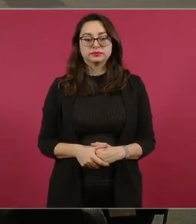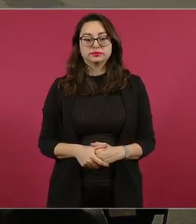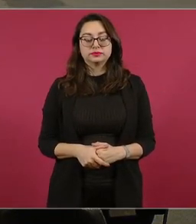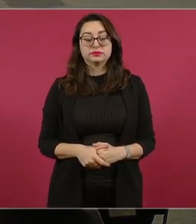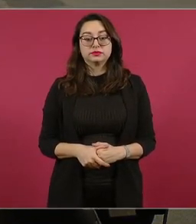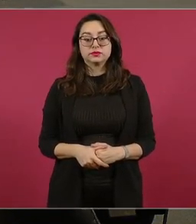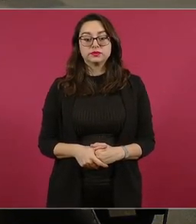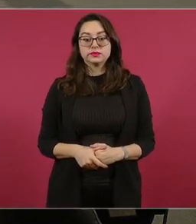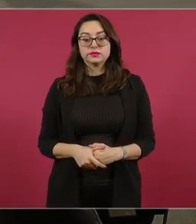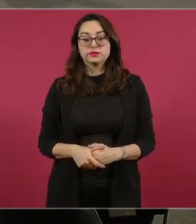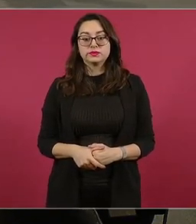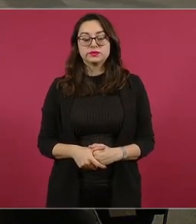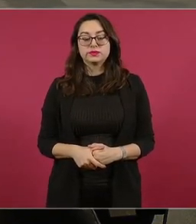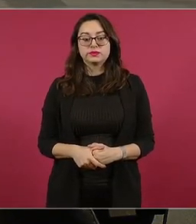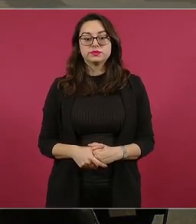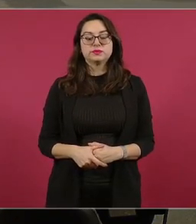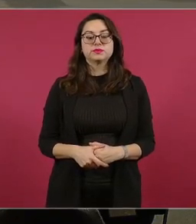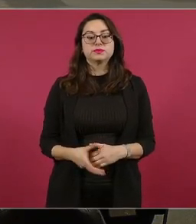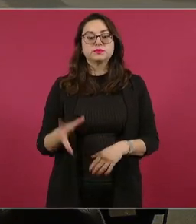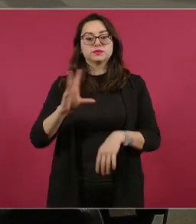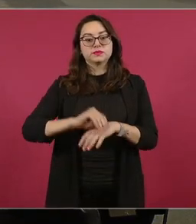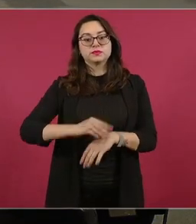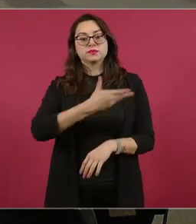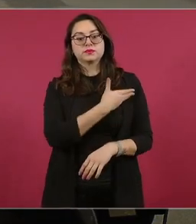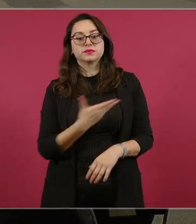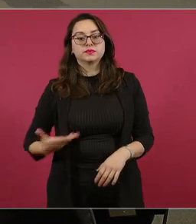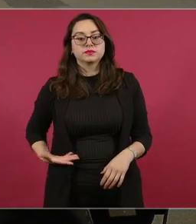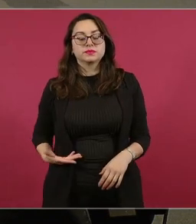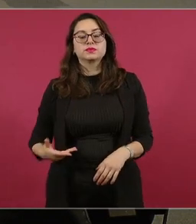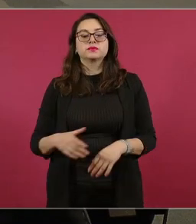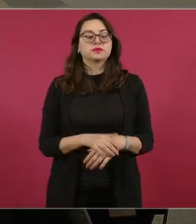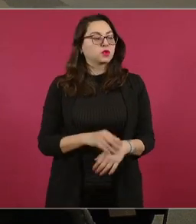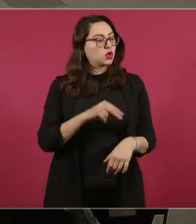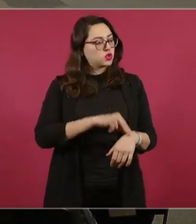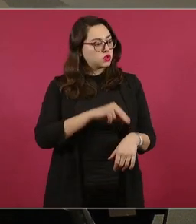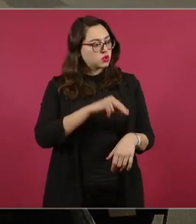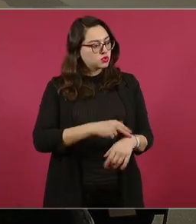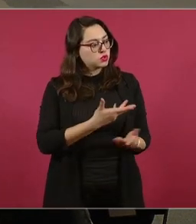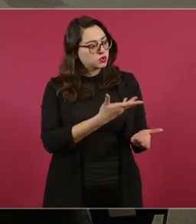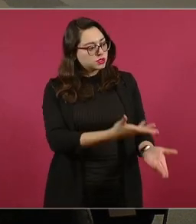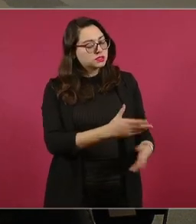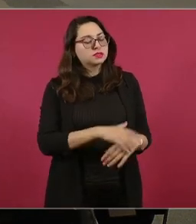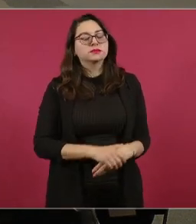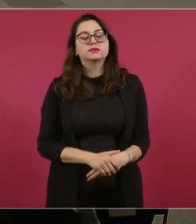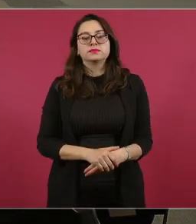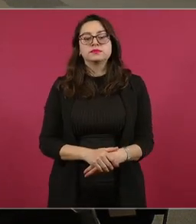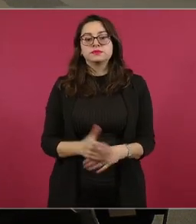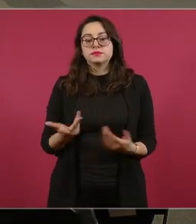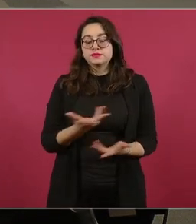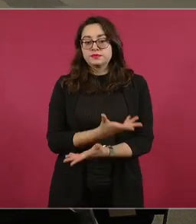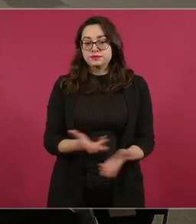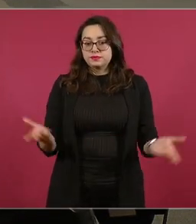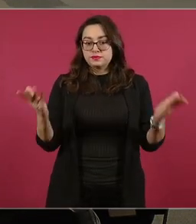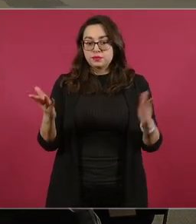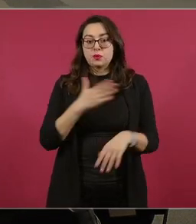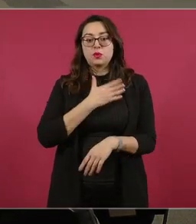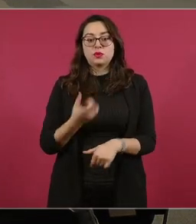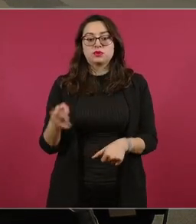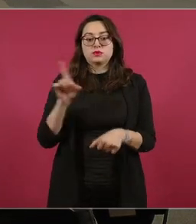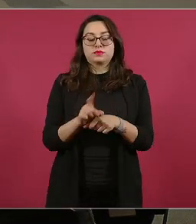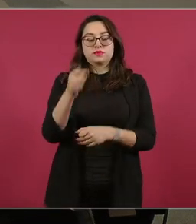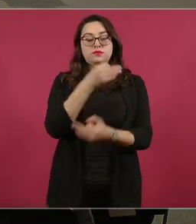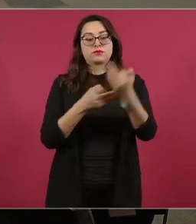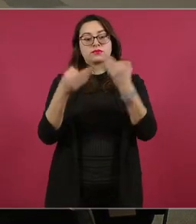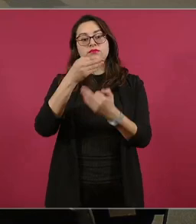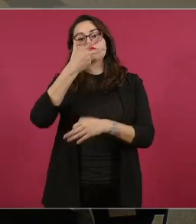Con su permiso, señor presidente, doctores, muy buenos días a todas y a todos. Como lo ha dicho el presidente Andrés Manuel López Obrador, el IMSS